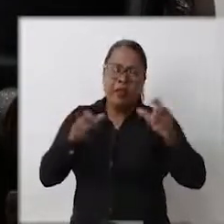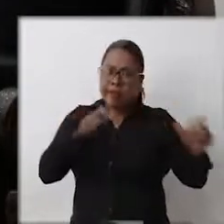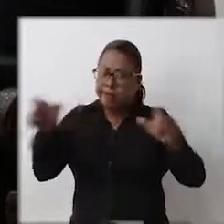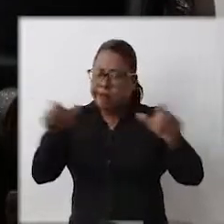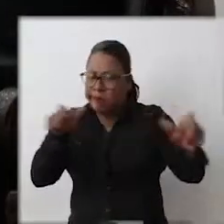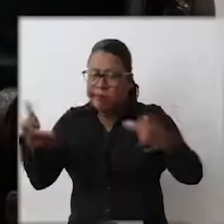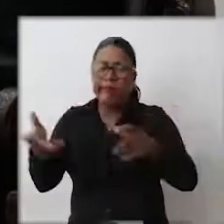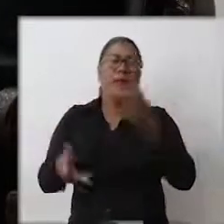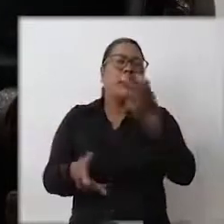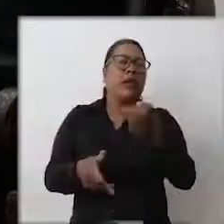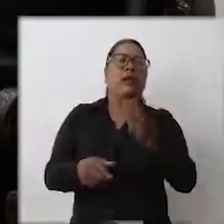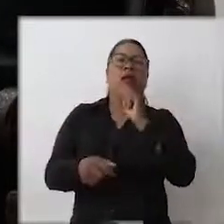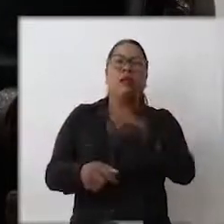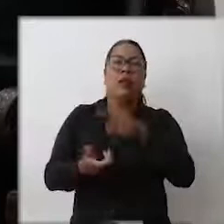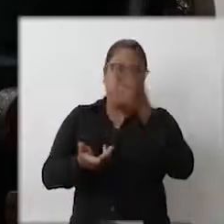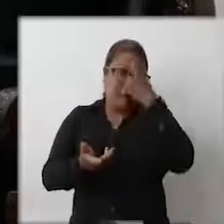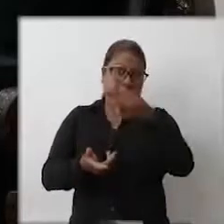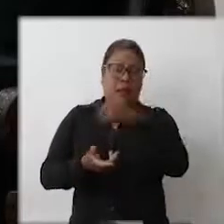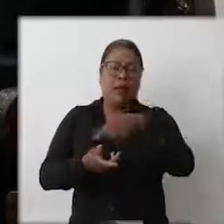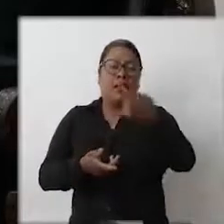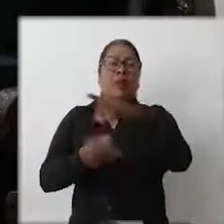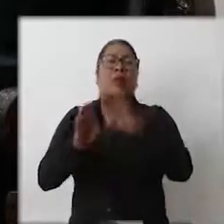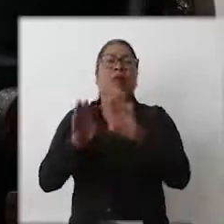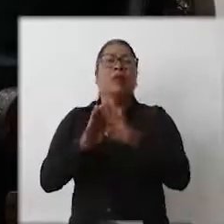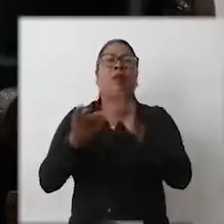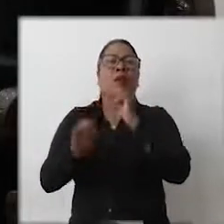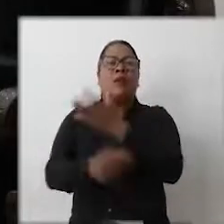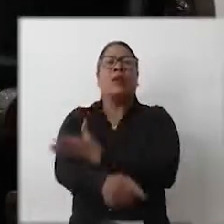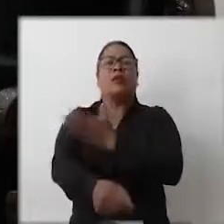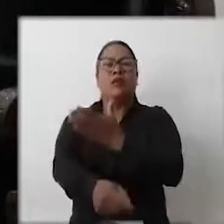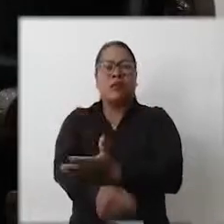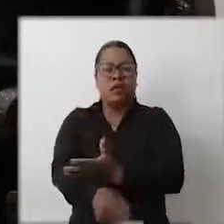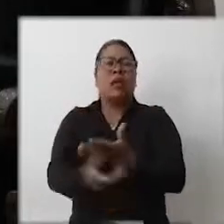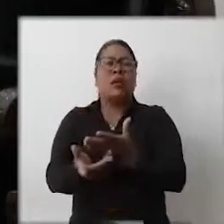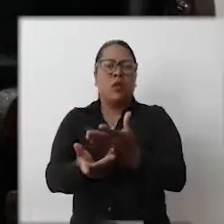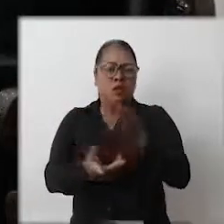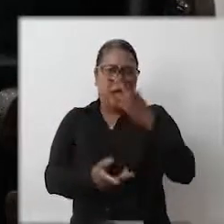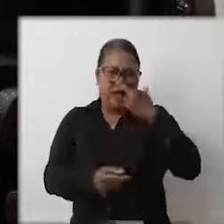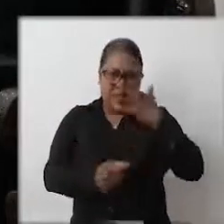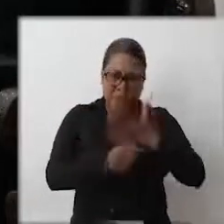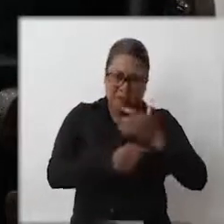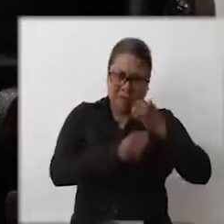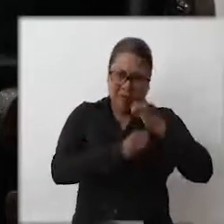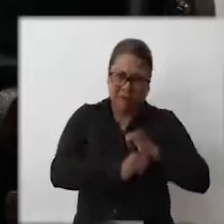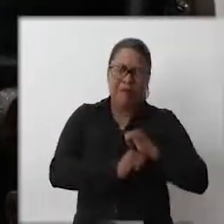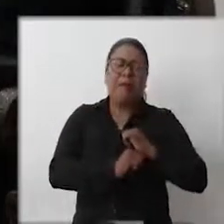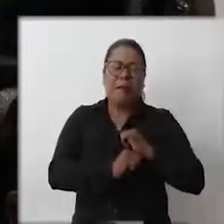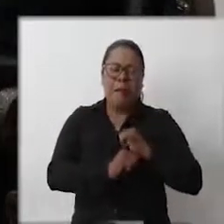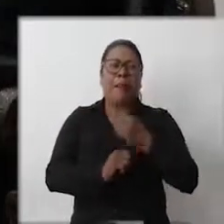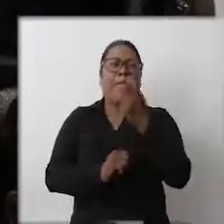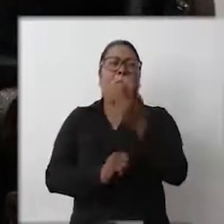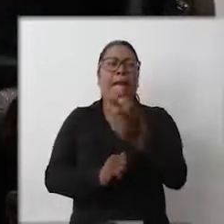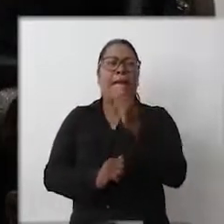Así lo deseamos, que la etapa de campaña y la votación sea en un ambiente de fiesta